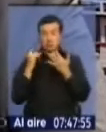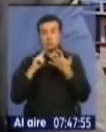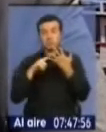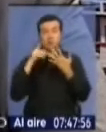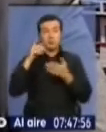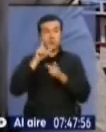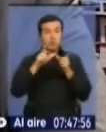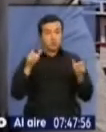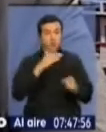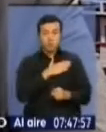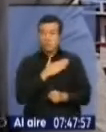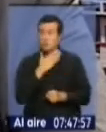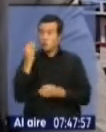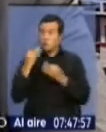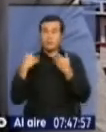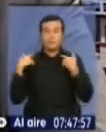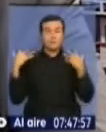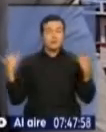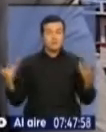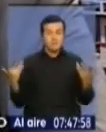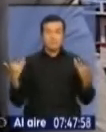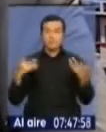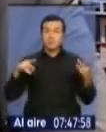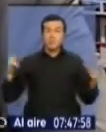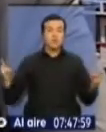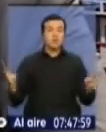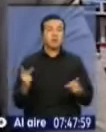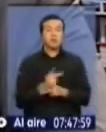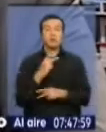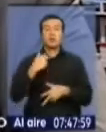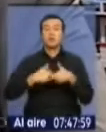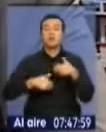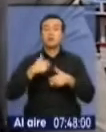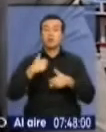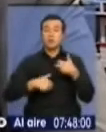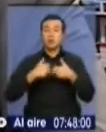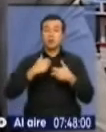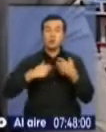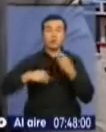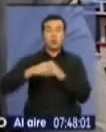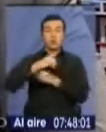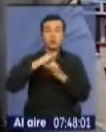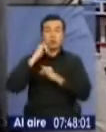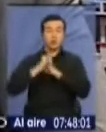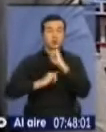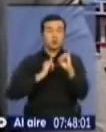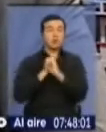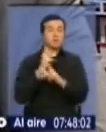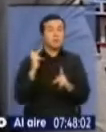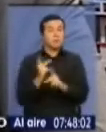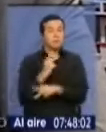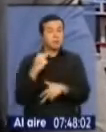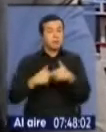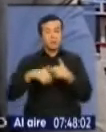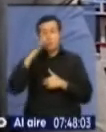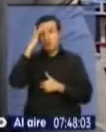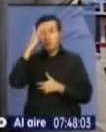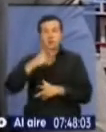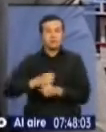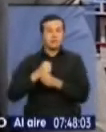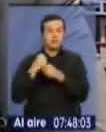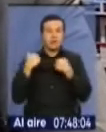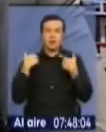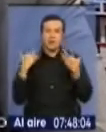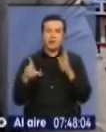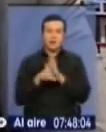no confía en su administración de justicia, tenemos uno de los menores niveles de inversión extranjera, que en mucho se debe a la falta de seguridad